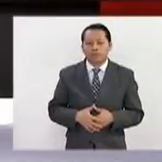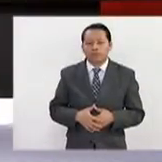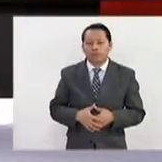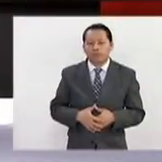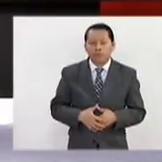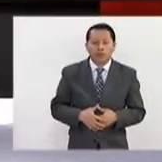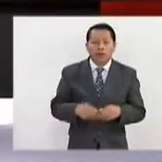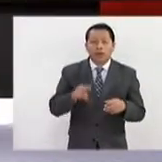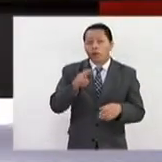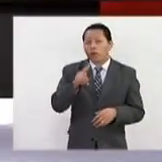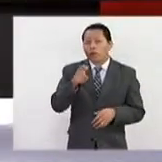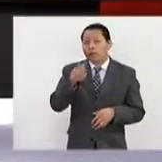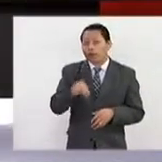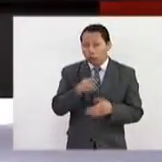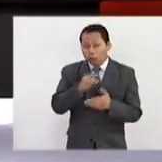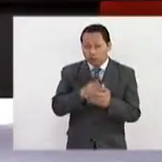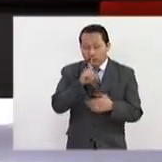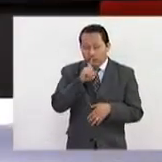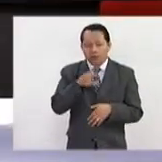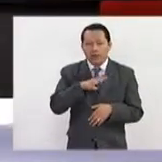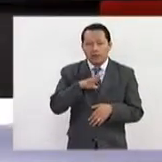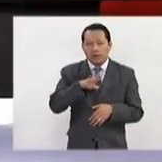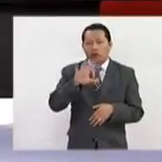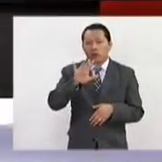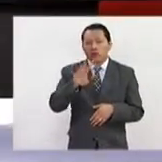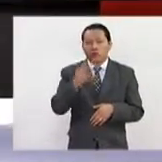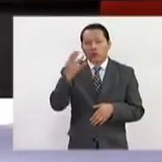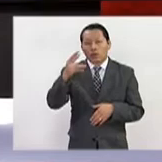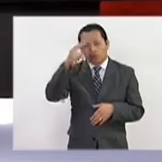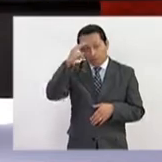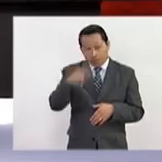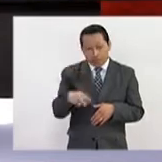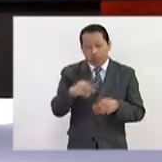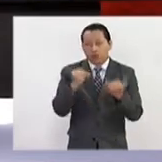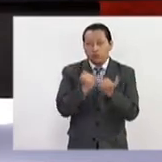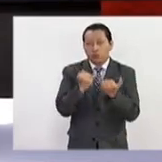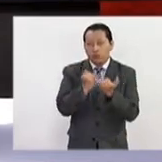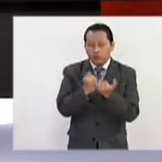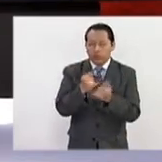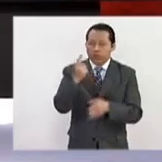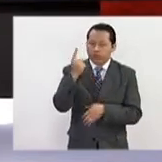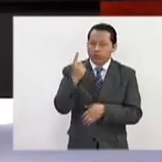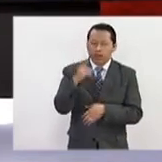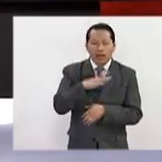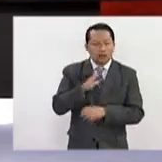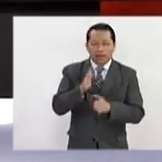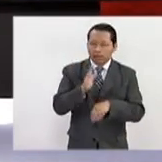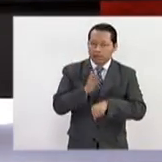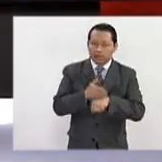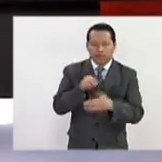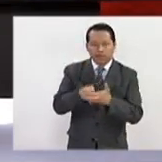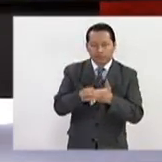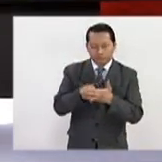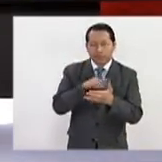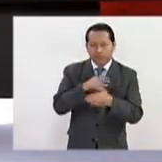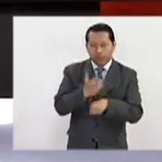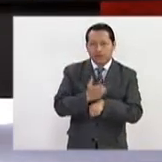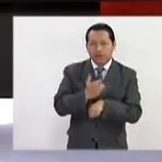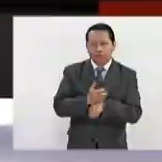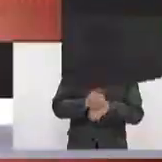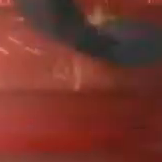El caso de Rubén no es el único. Hay 54 mexicanos más condenados a pena de muerte en los Estados Unidos.